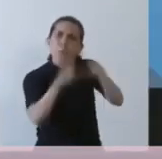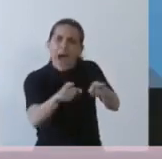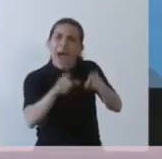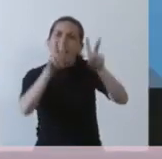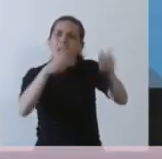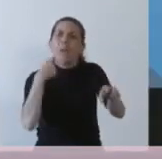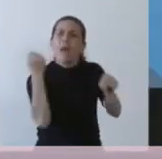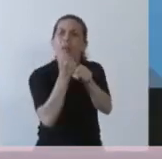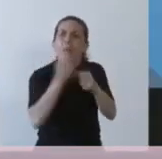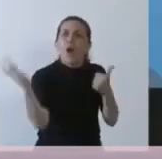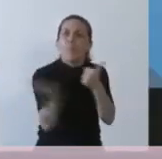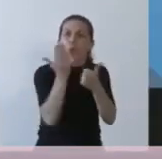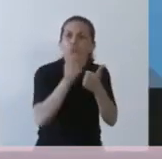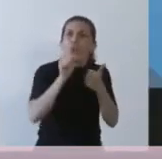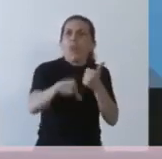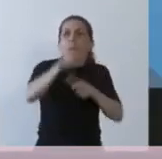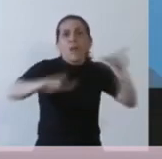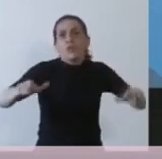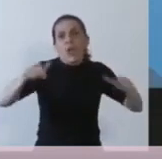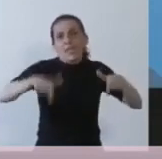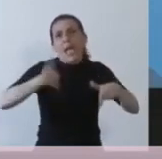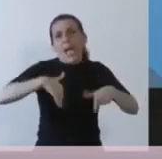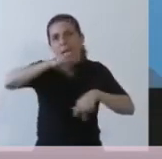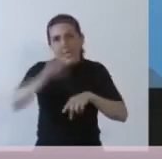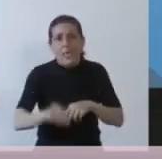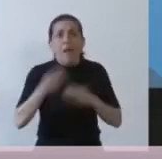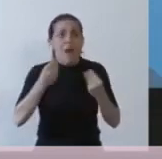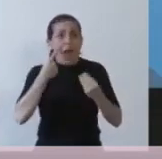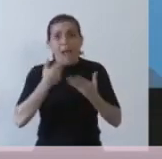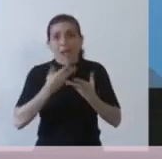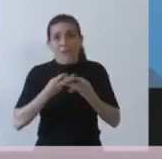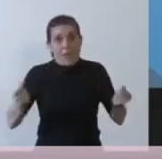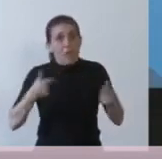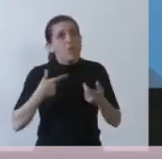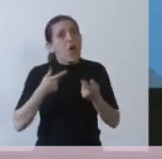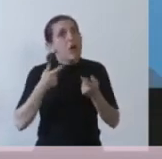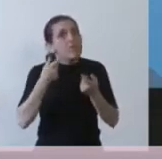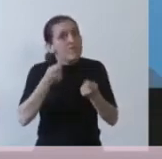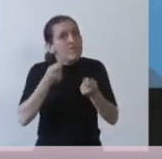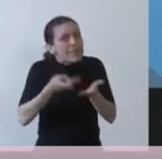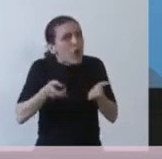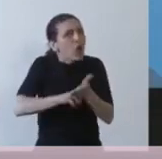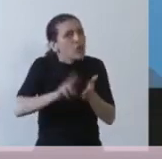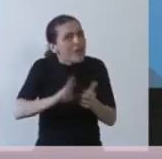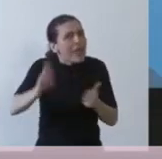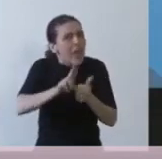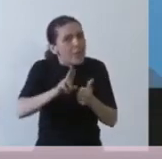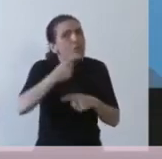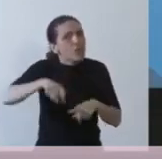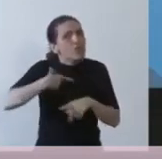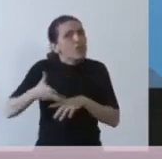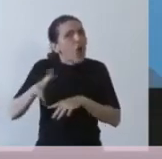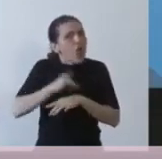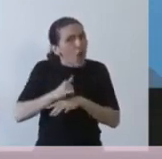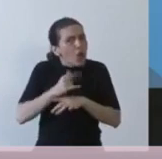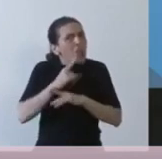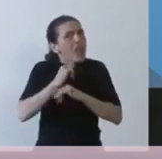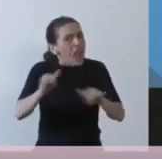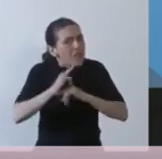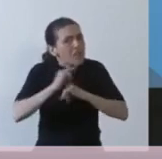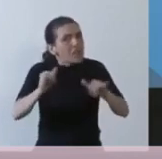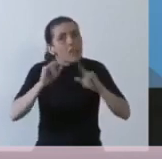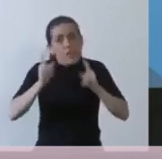trabajo de los argentinos eh Para cerrar mencionar que insisto esto es un tema que vamos mirándolo cotidianamente incluso todas las